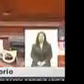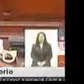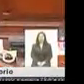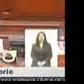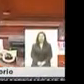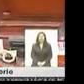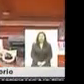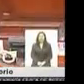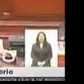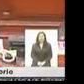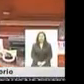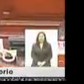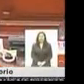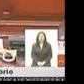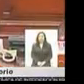Su respuesta, señor ministro.